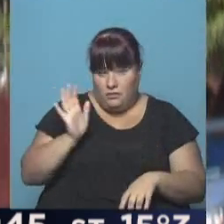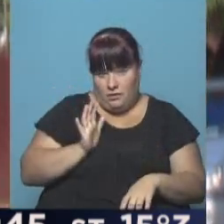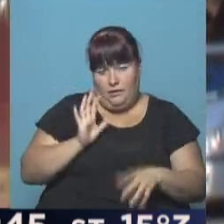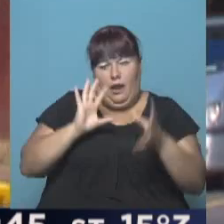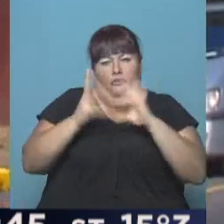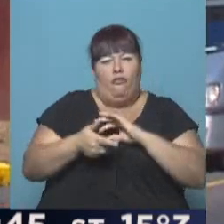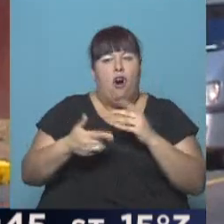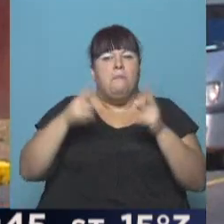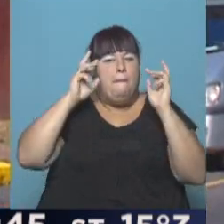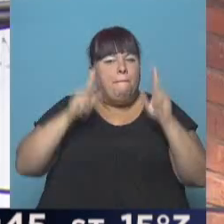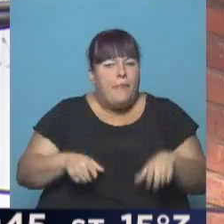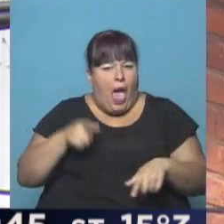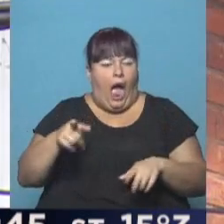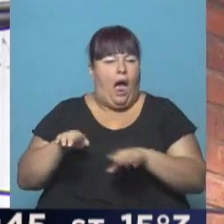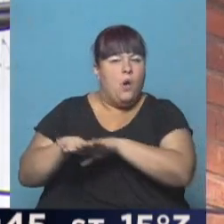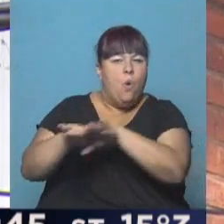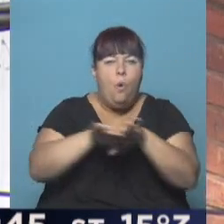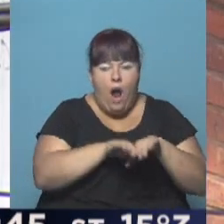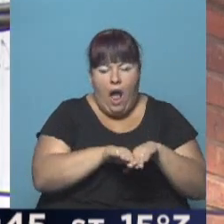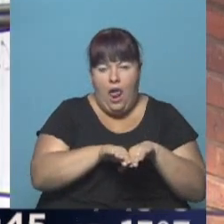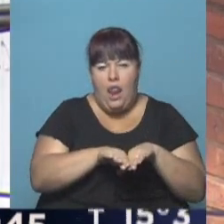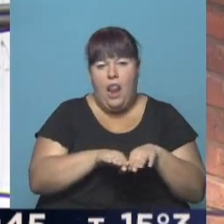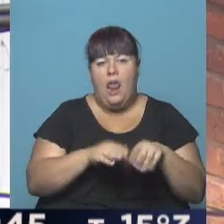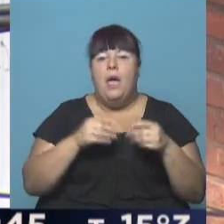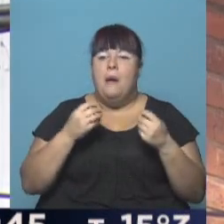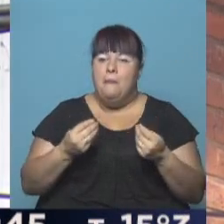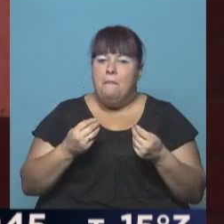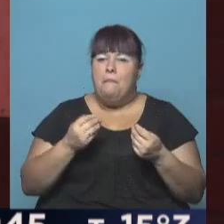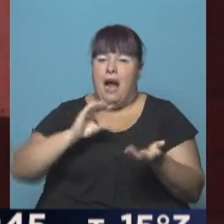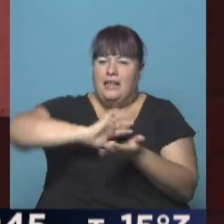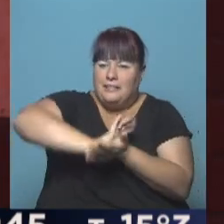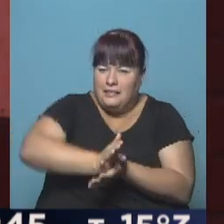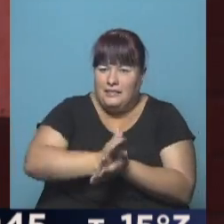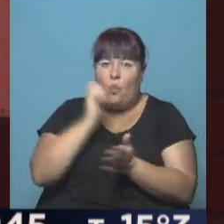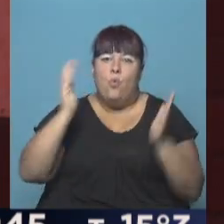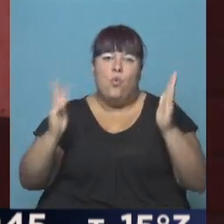sistemático de un plan para exterminar una generación.